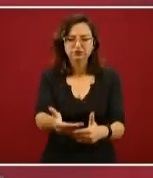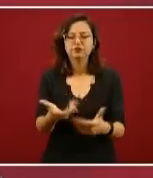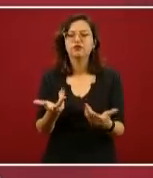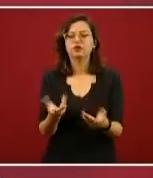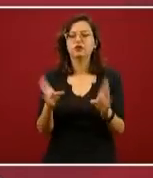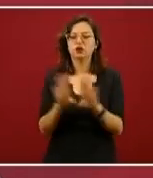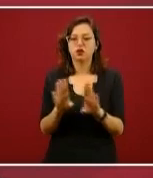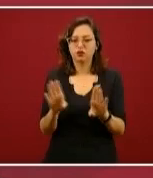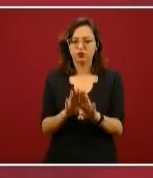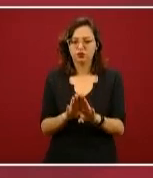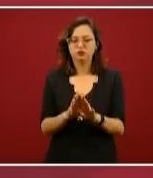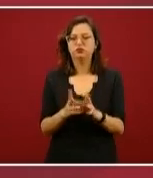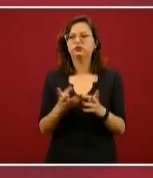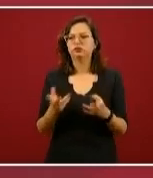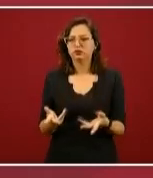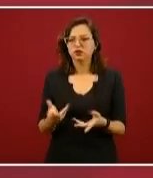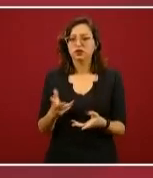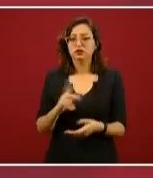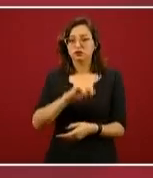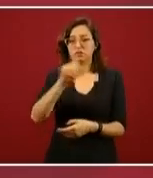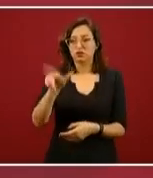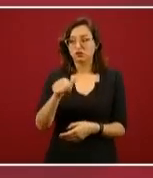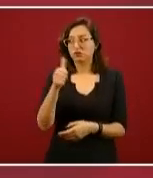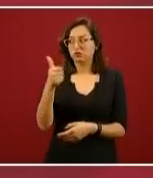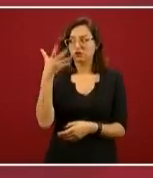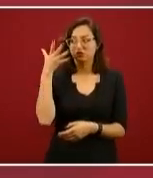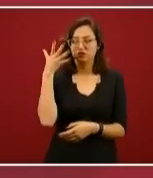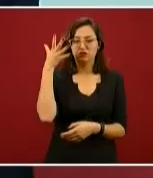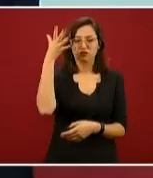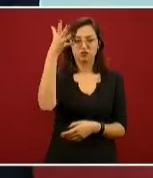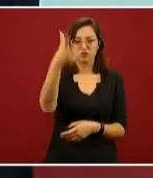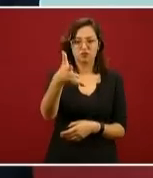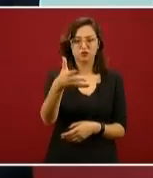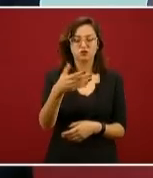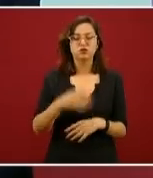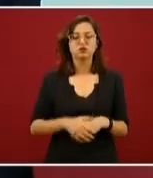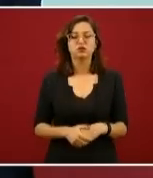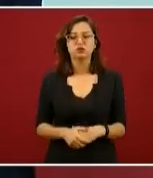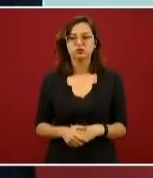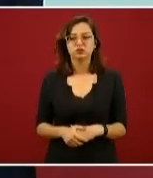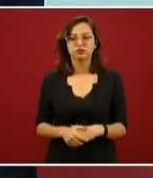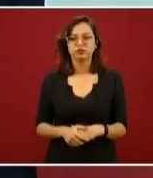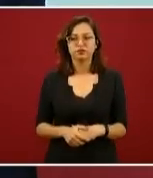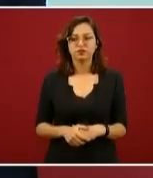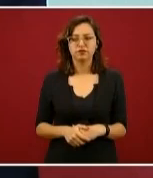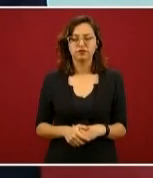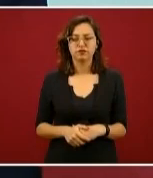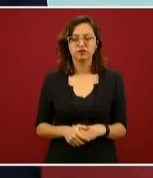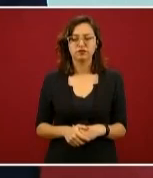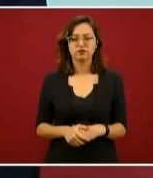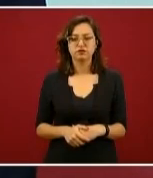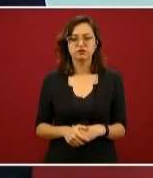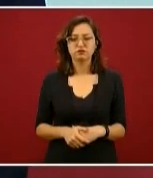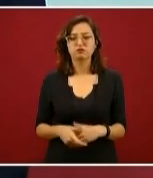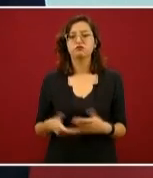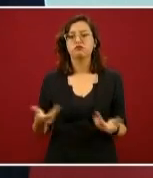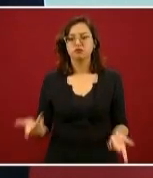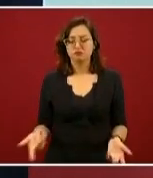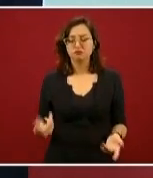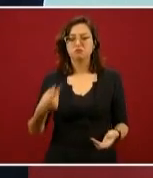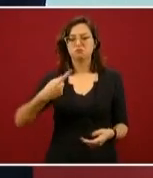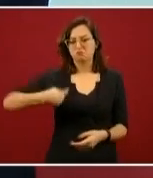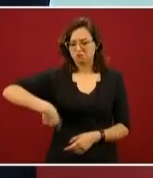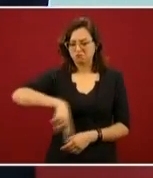estaban presentes y los que podían hacer falta en el plan de preparación. Como consecuencia de ello, pudimos construir